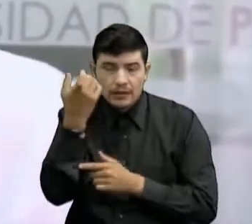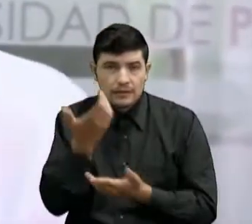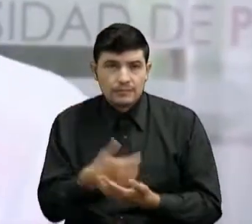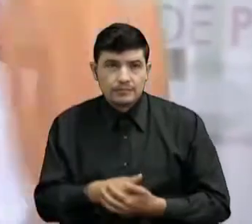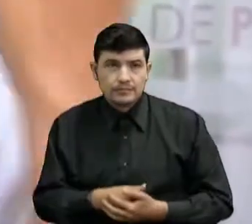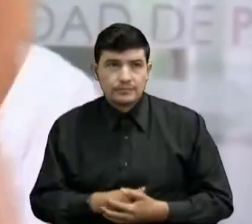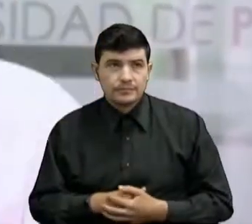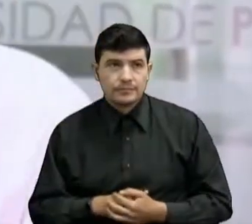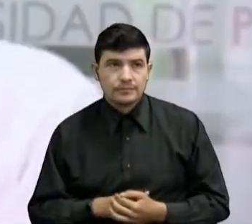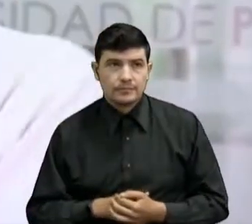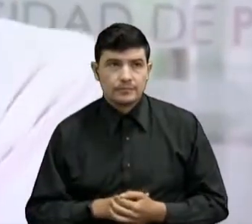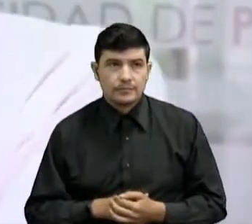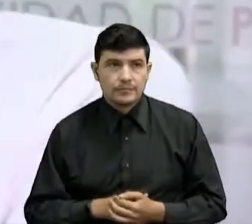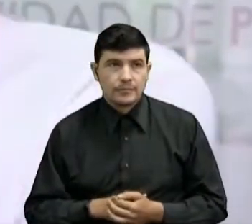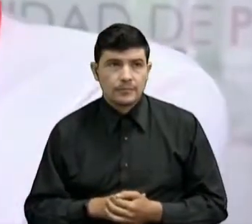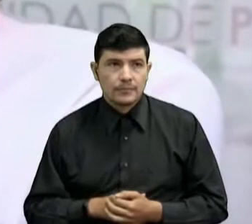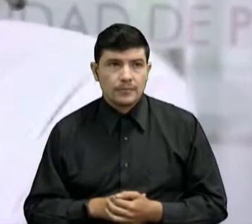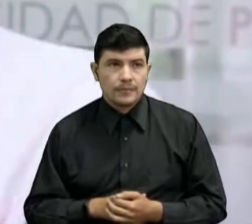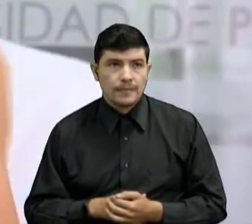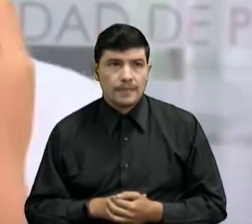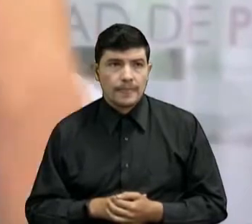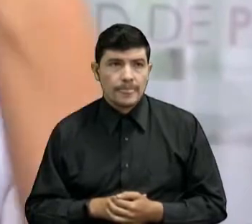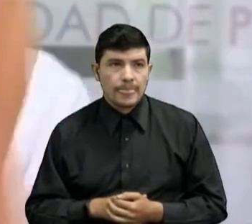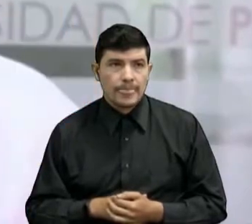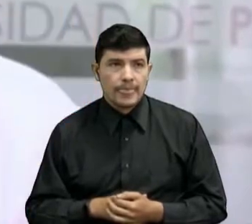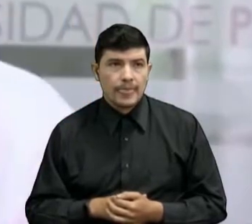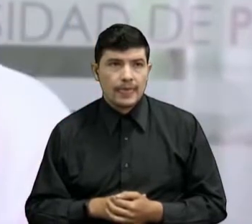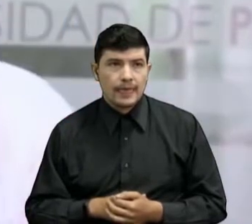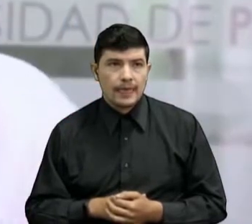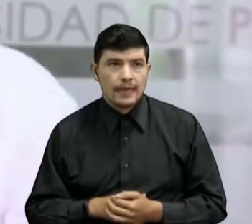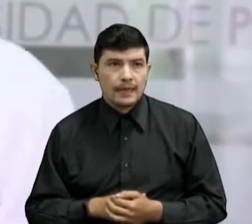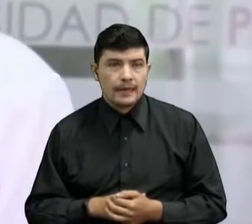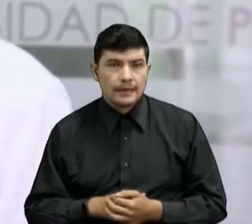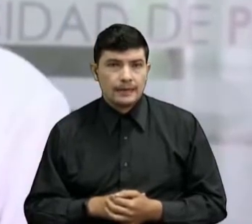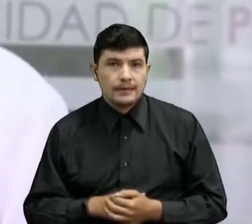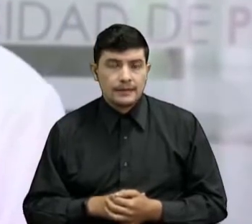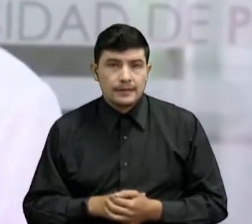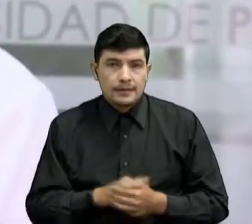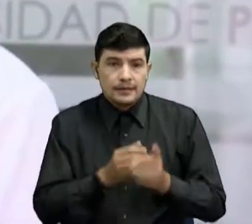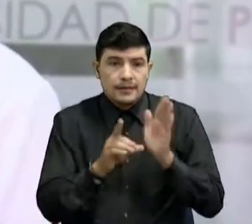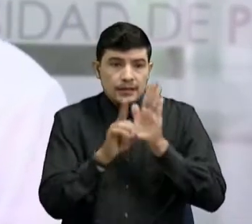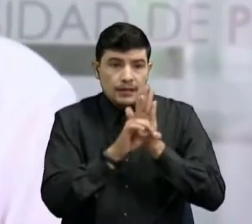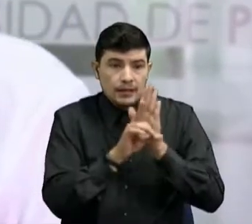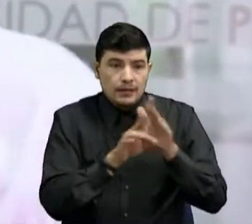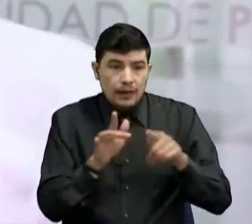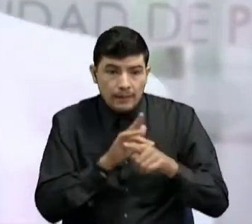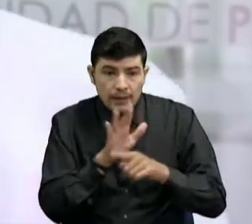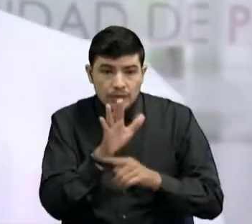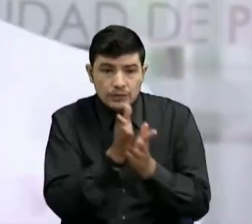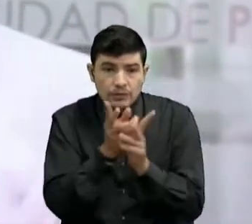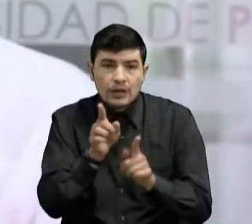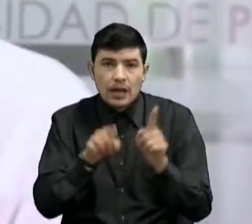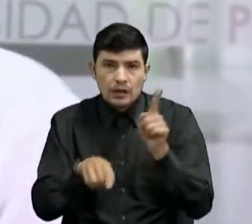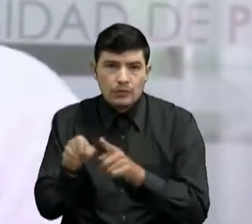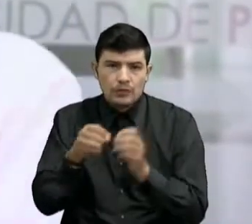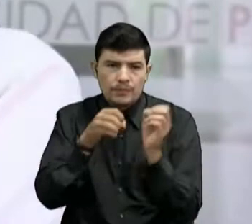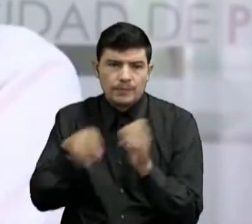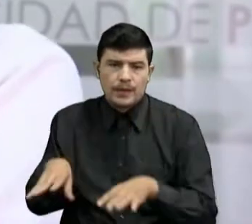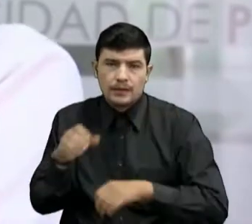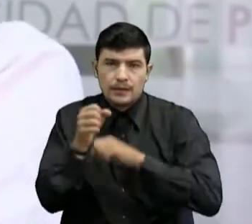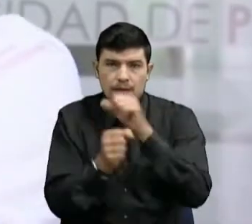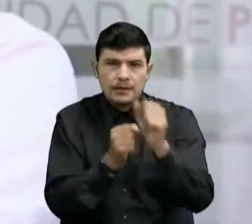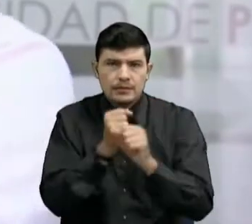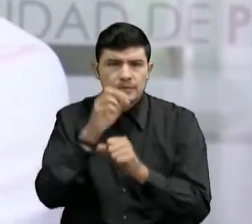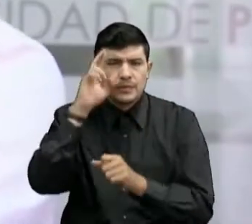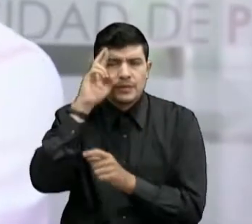a la sección de 17 académico van a perder el año. Entonces, también es un llamado